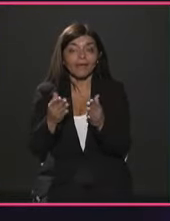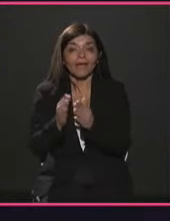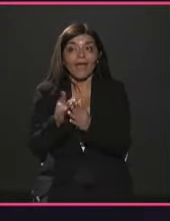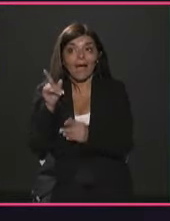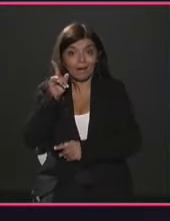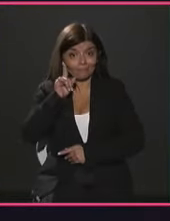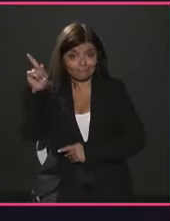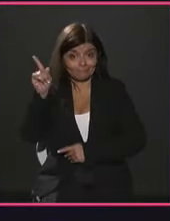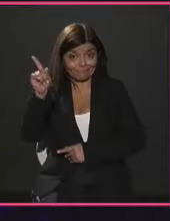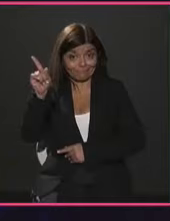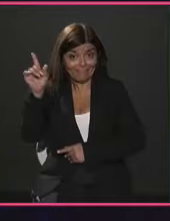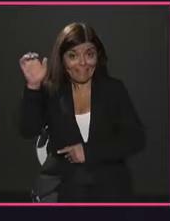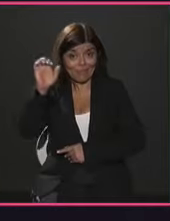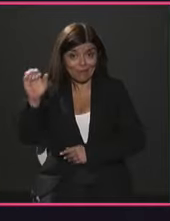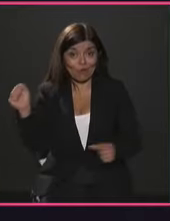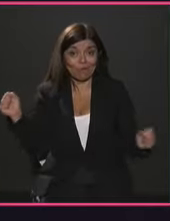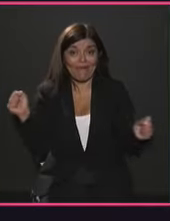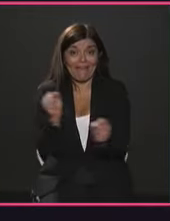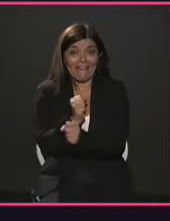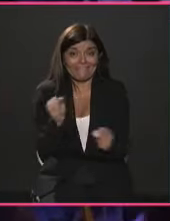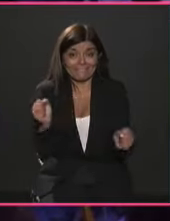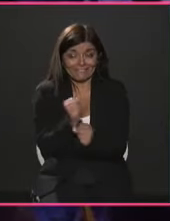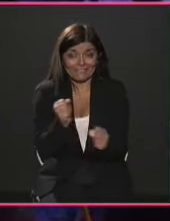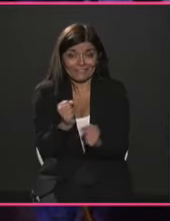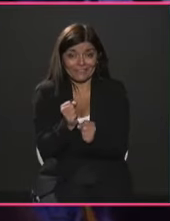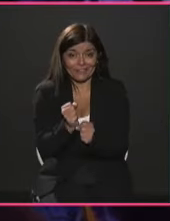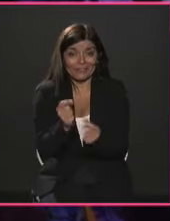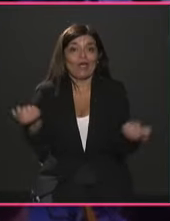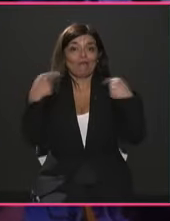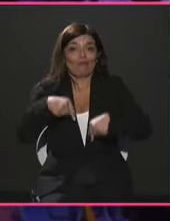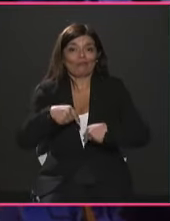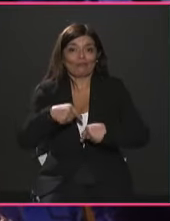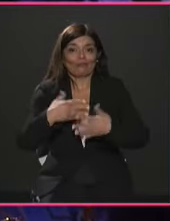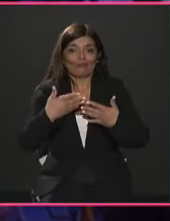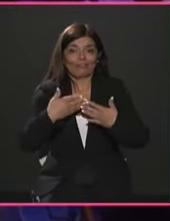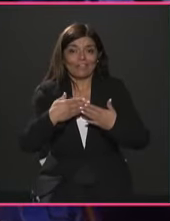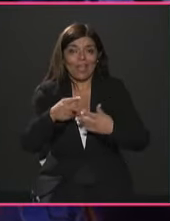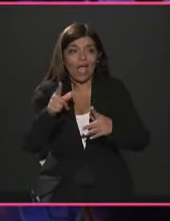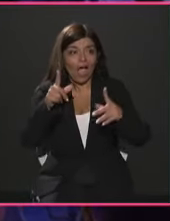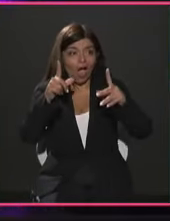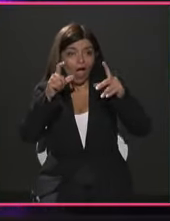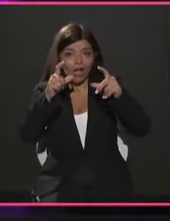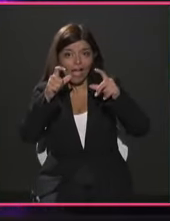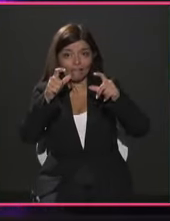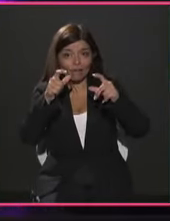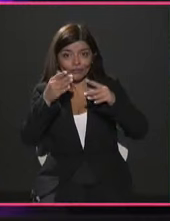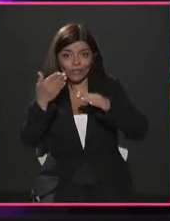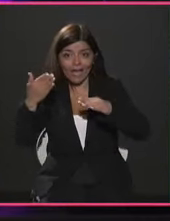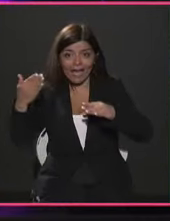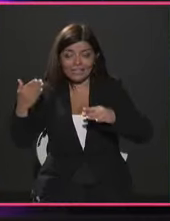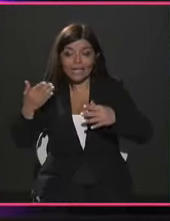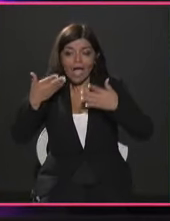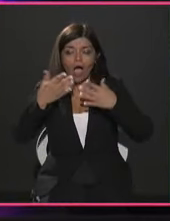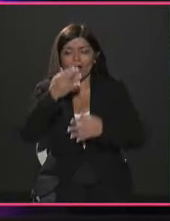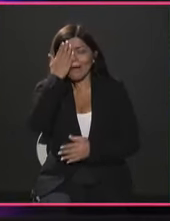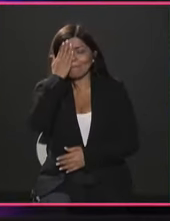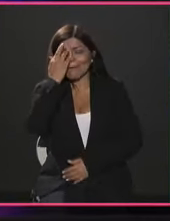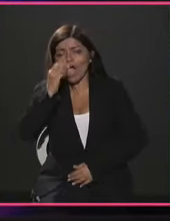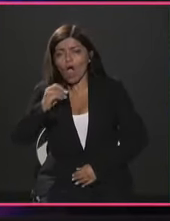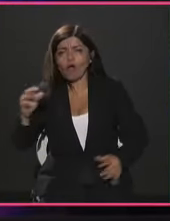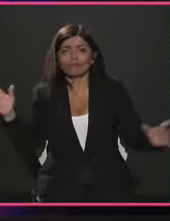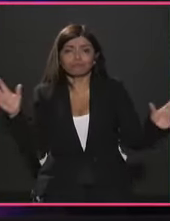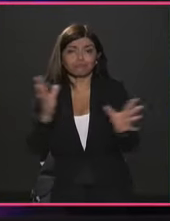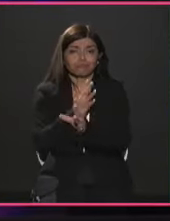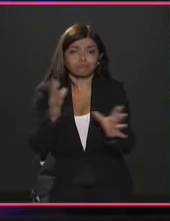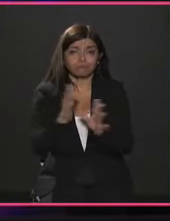invierno escocés esa es una foto de hace un par de semanas creo que esta semana es aún peor porque tenemos una ola ártica Así que la temperatura